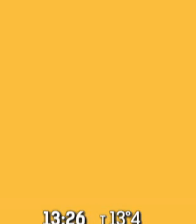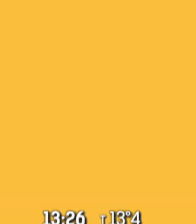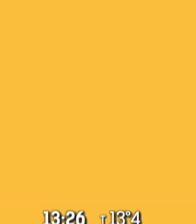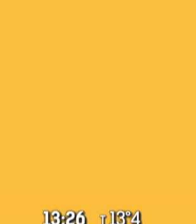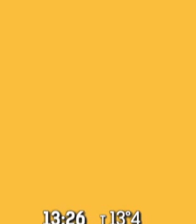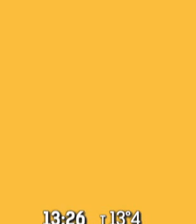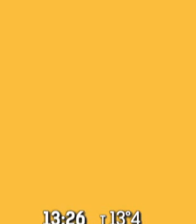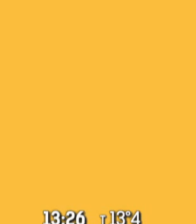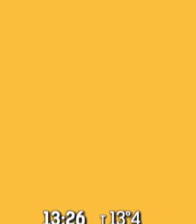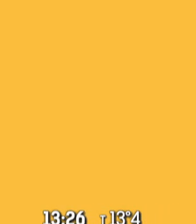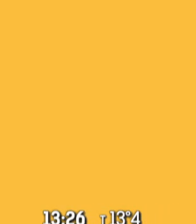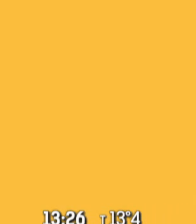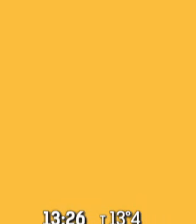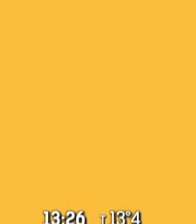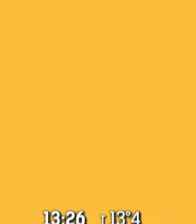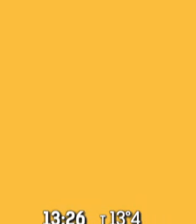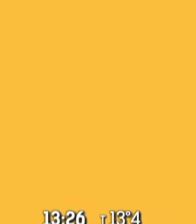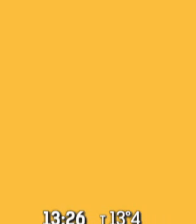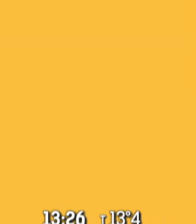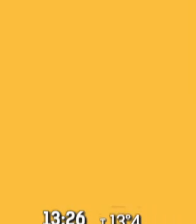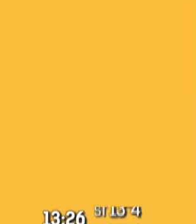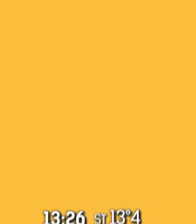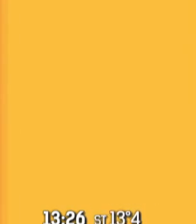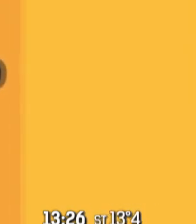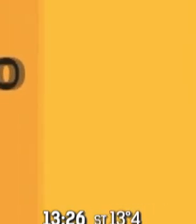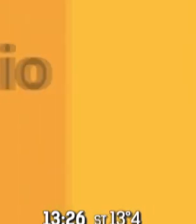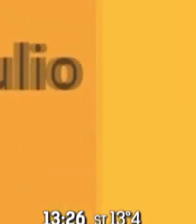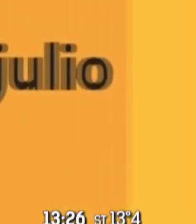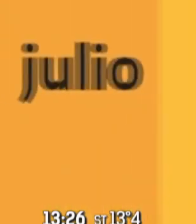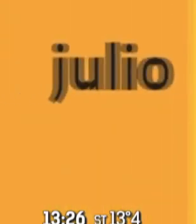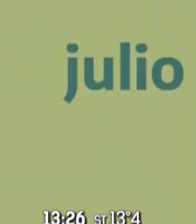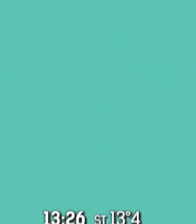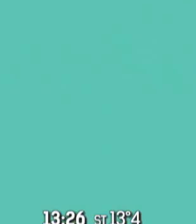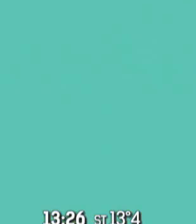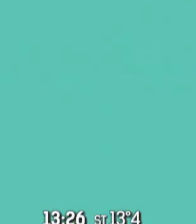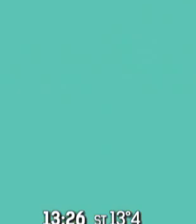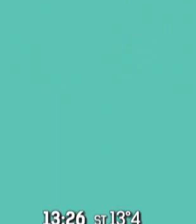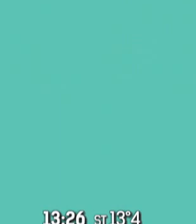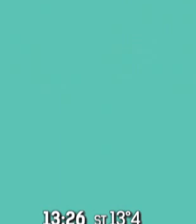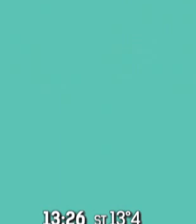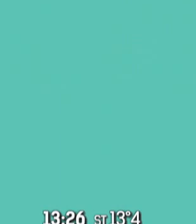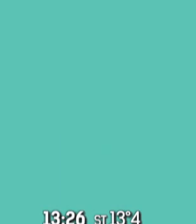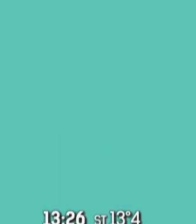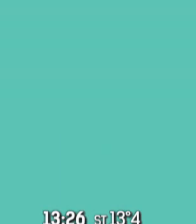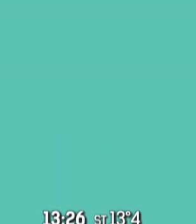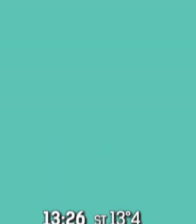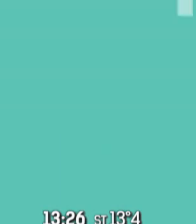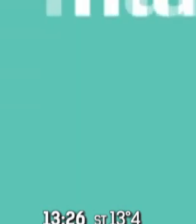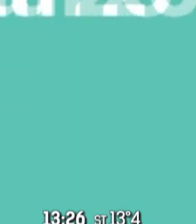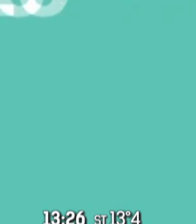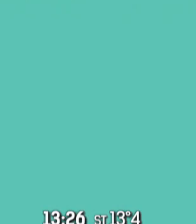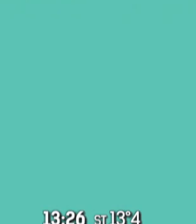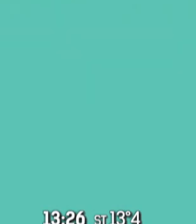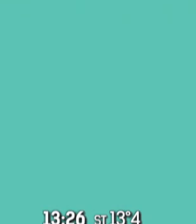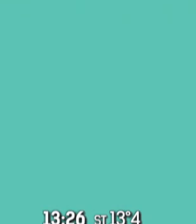camas de cuidados intensivos y 12 hospitales modulares en todo el país. Cuando el contexto